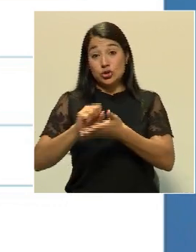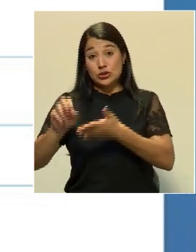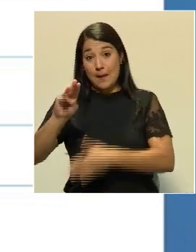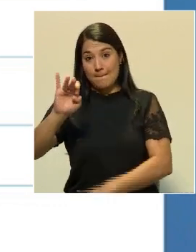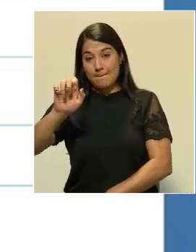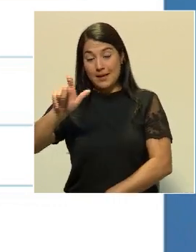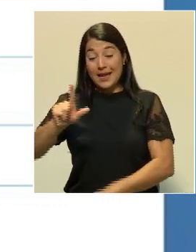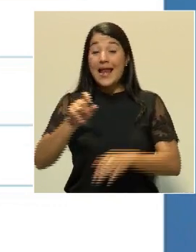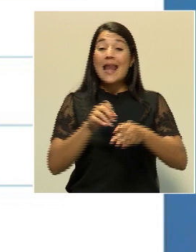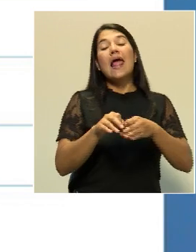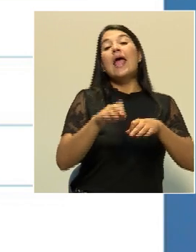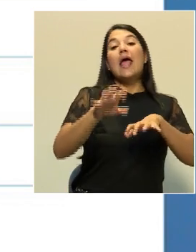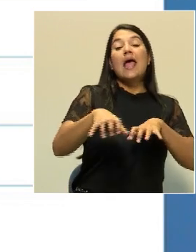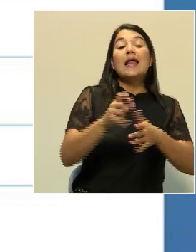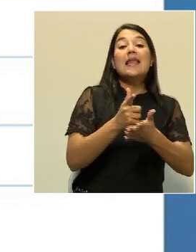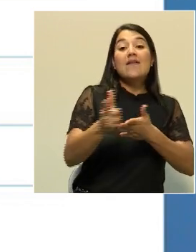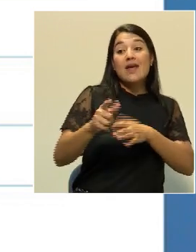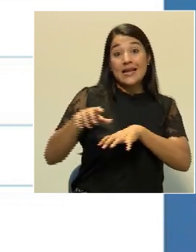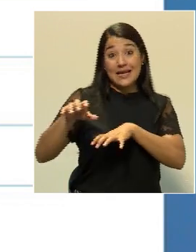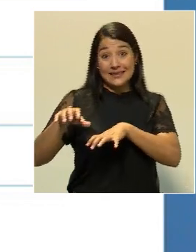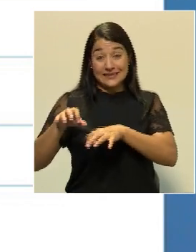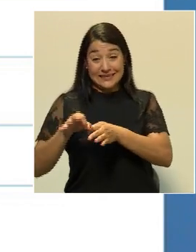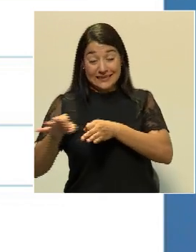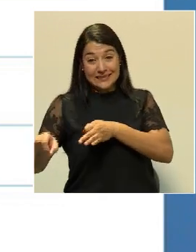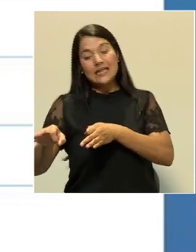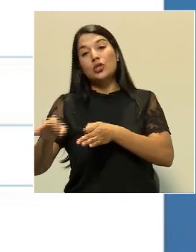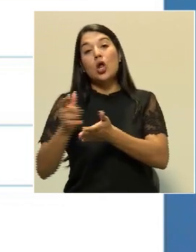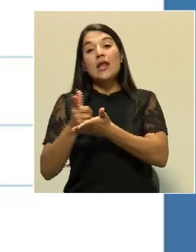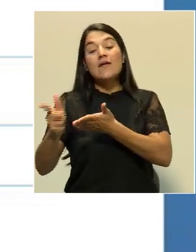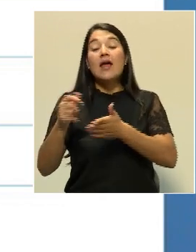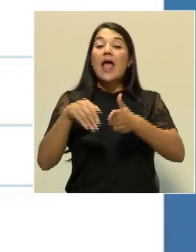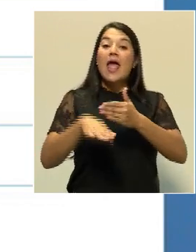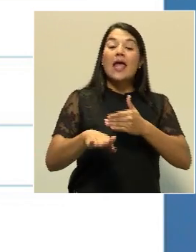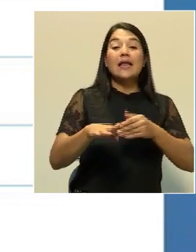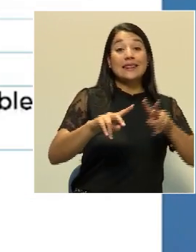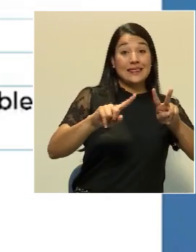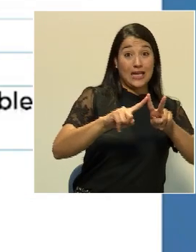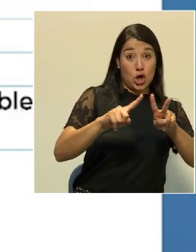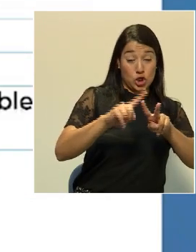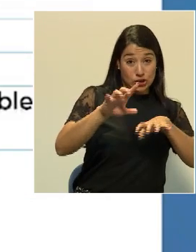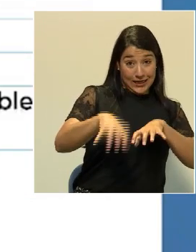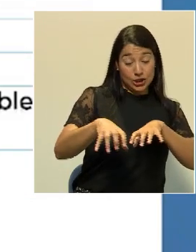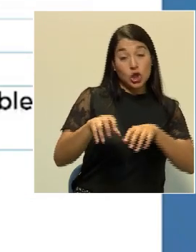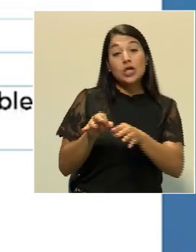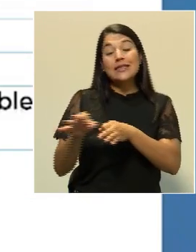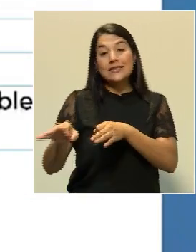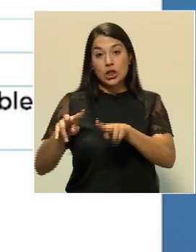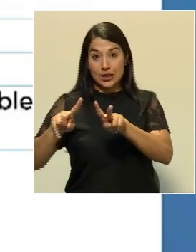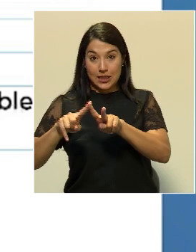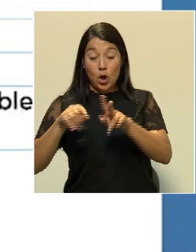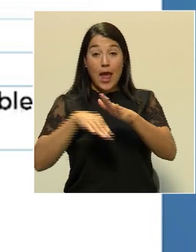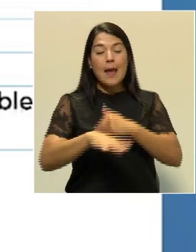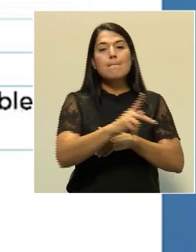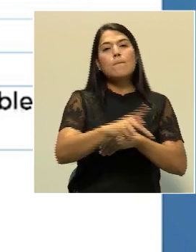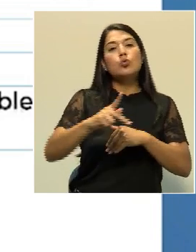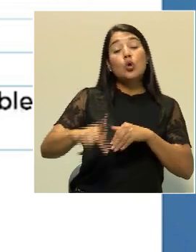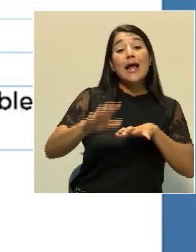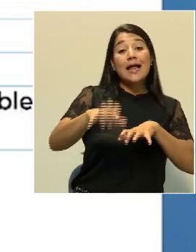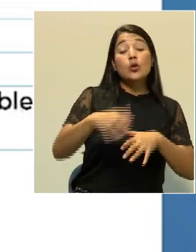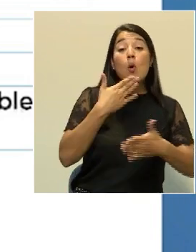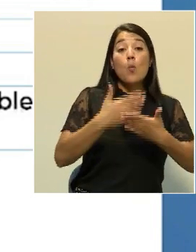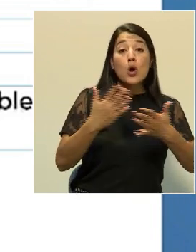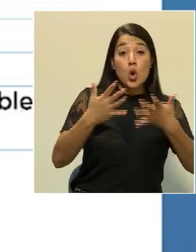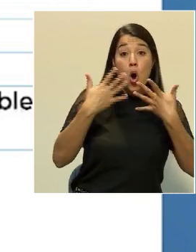el distrito de Liberia; y en el cantón de Nicoya, el distrito de Nicoya. En la provincia de Punta Arenas, en el cantón de